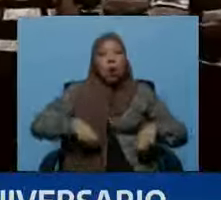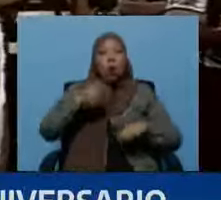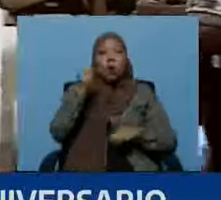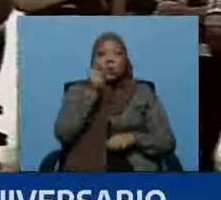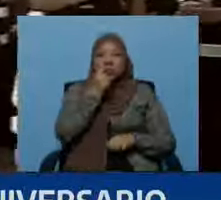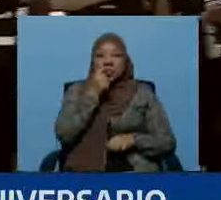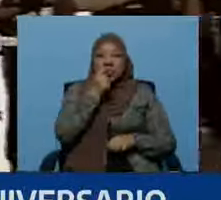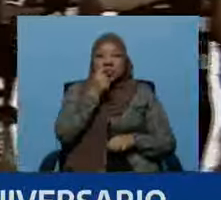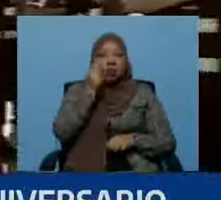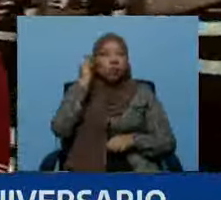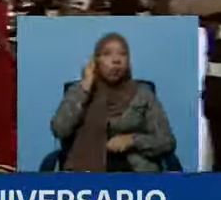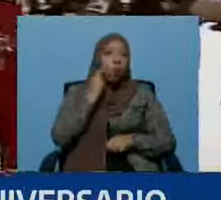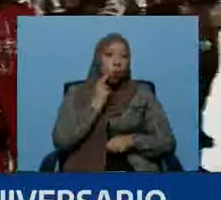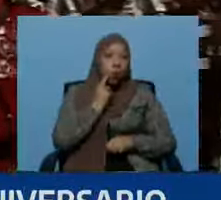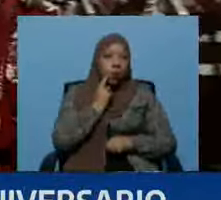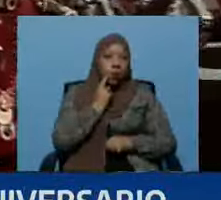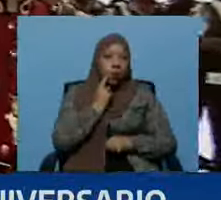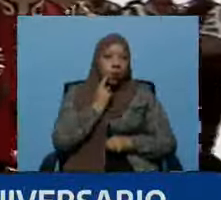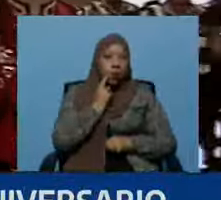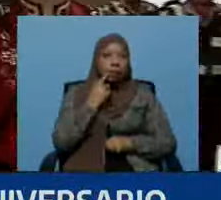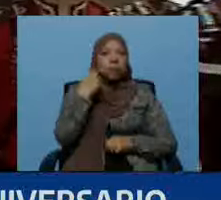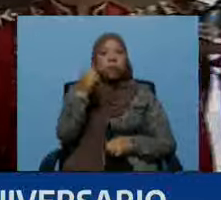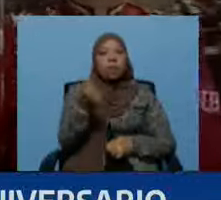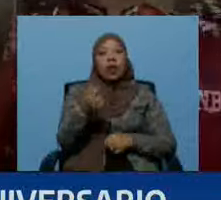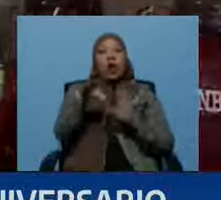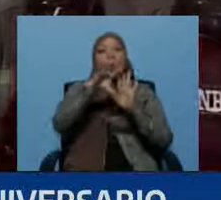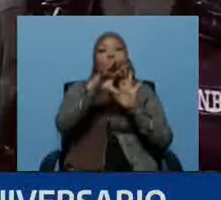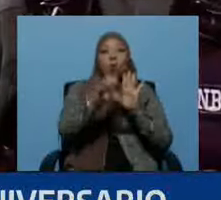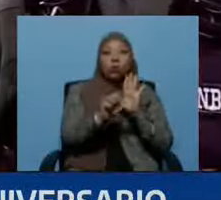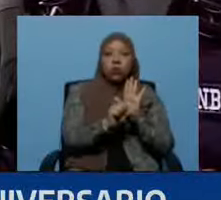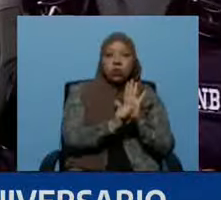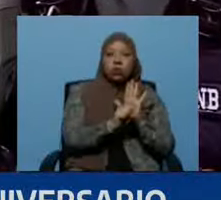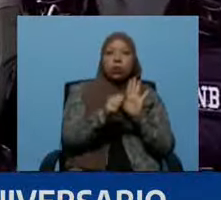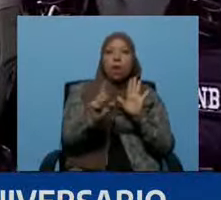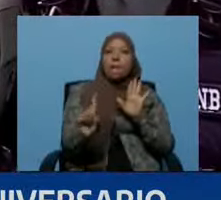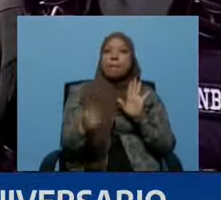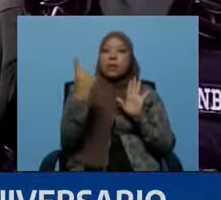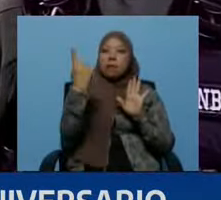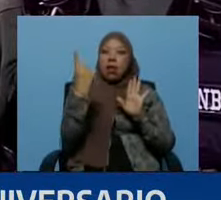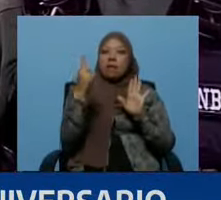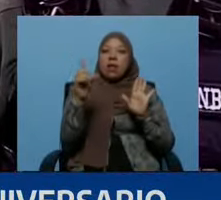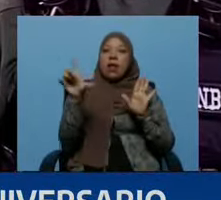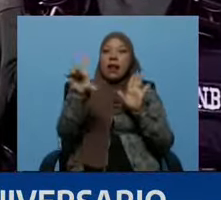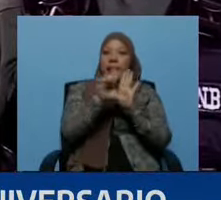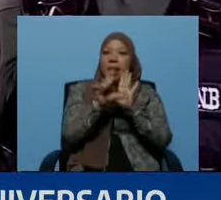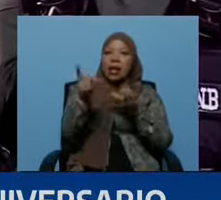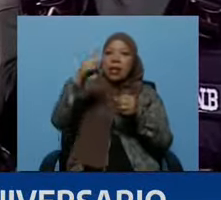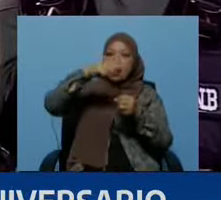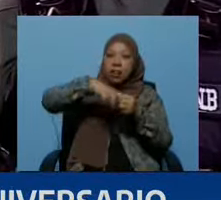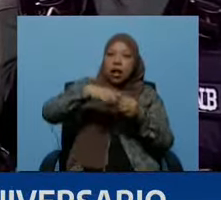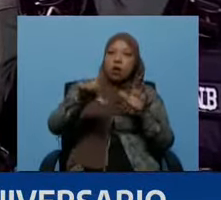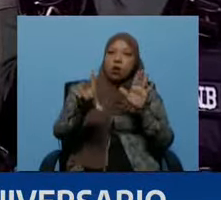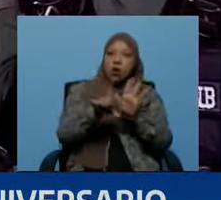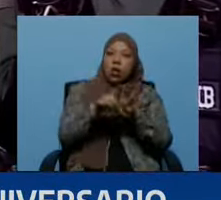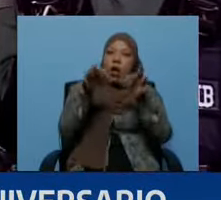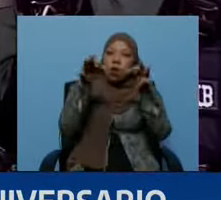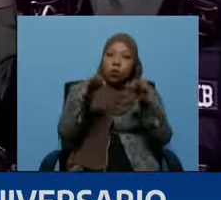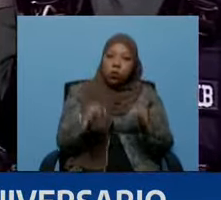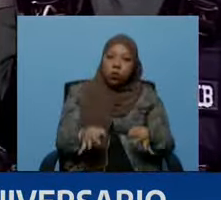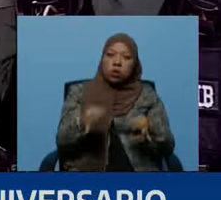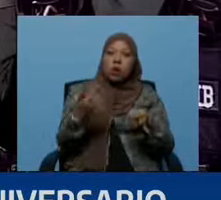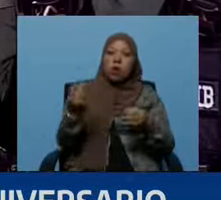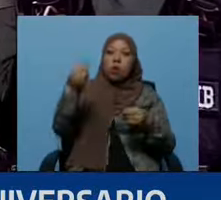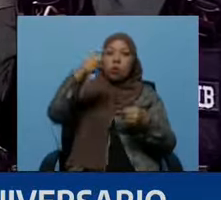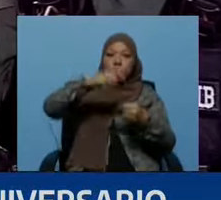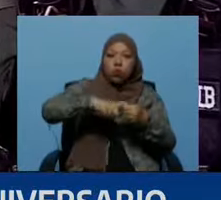Bolivariana. La constitucionalizó por primera vez, le dio rango de